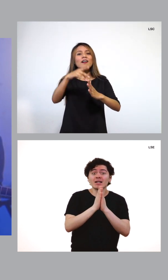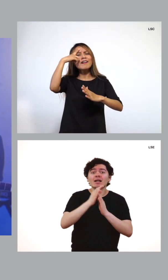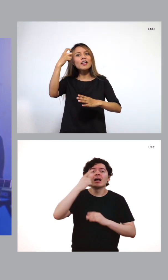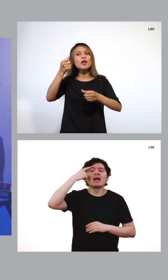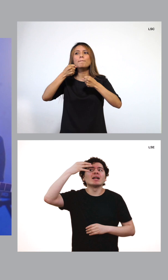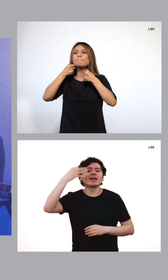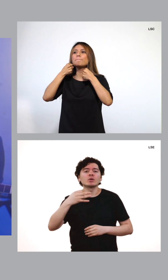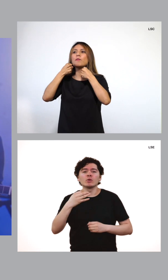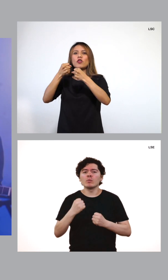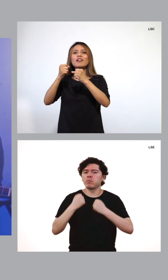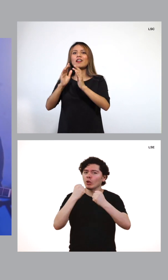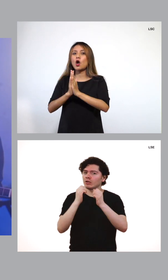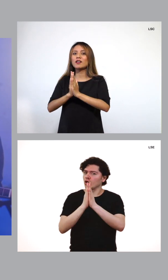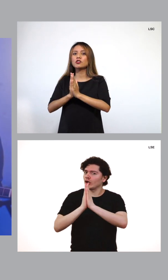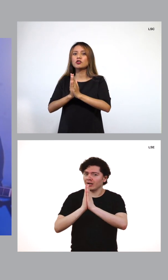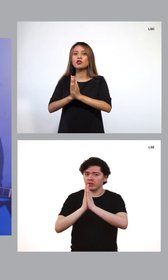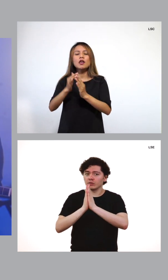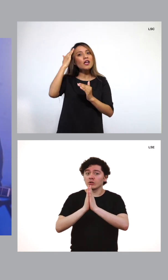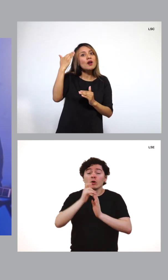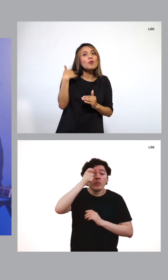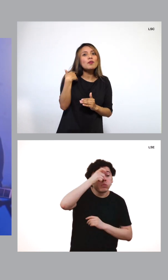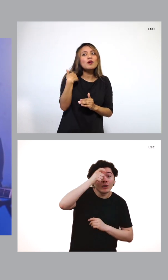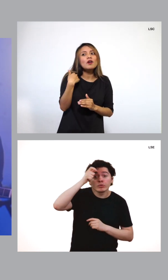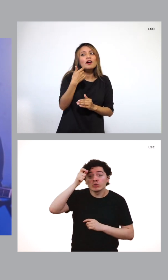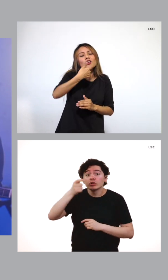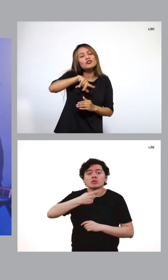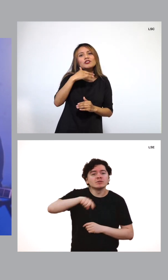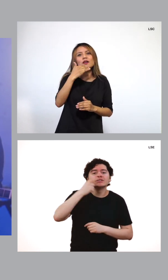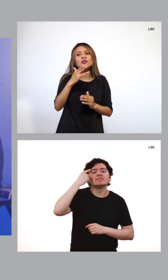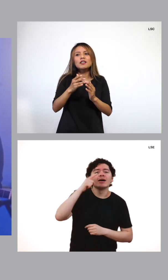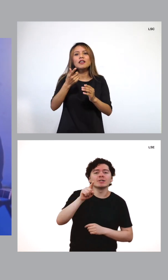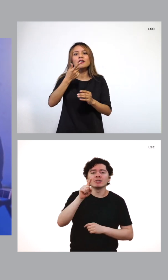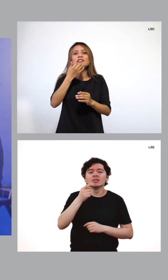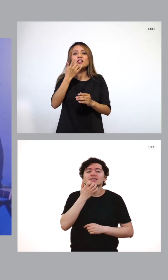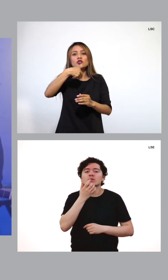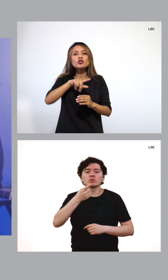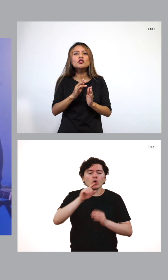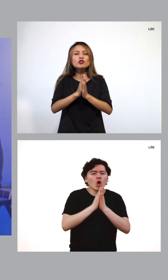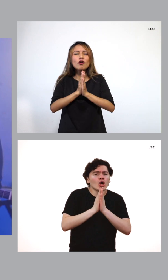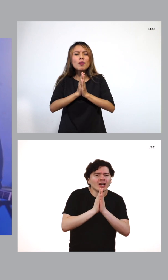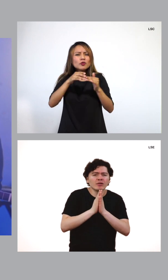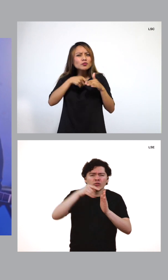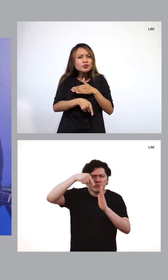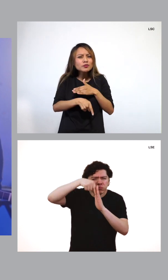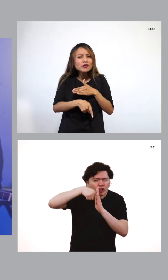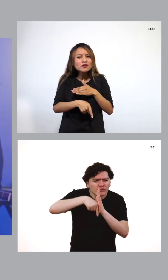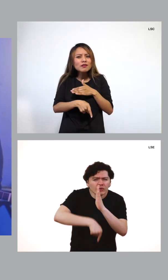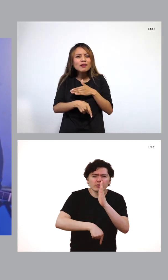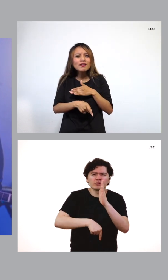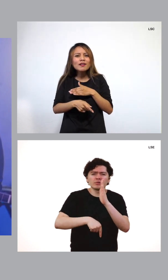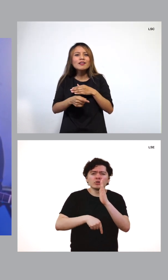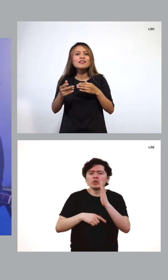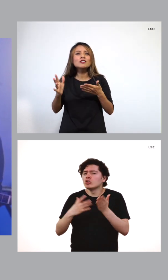de la oración. Somos un pueblo que sabemos y entendemos que al declarar en el nombre de Jesús, que al interceder en el nombre de Jesús,